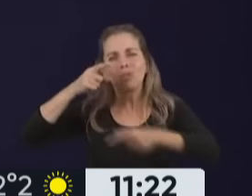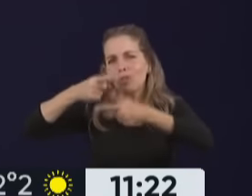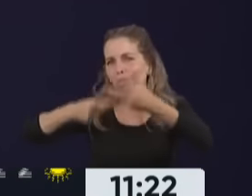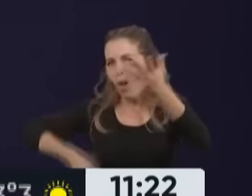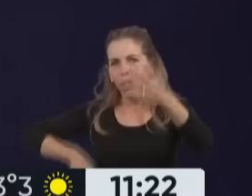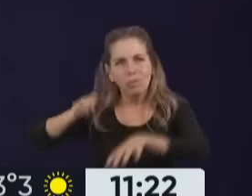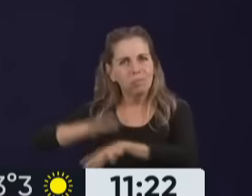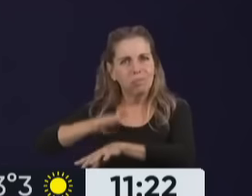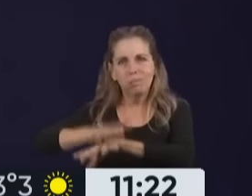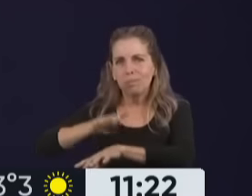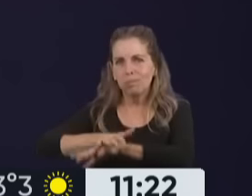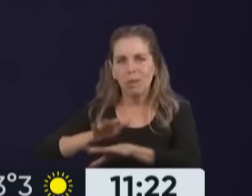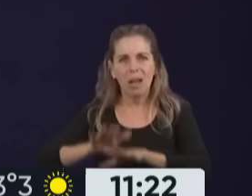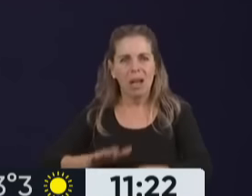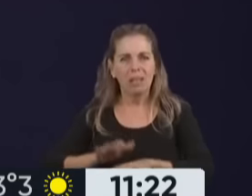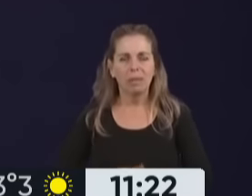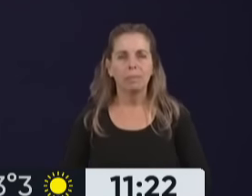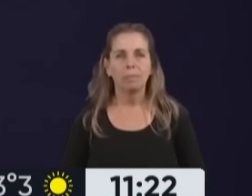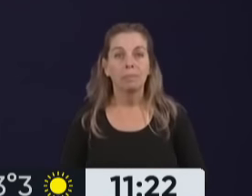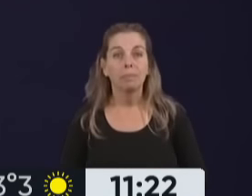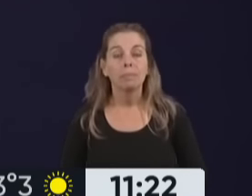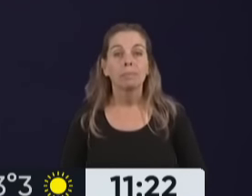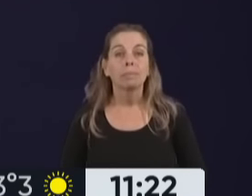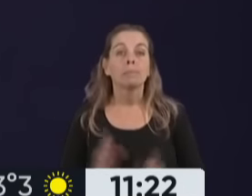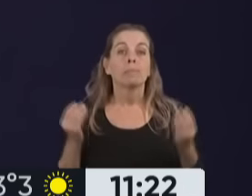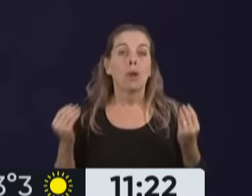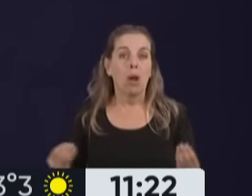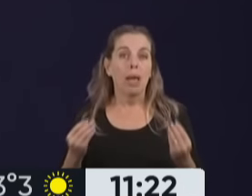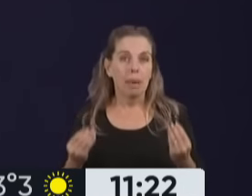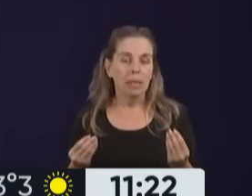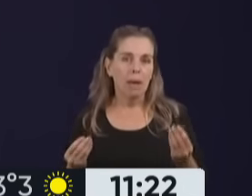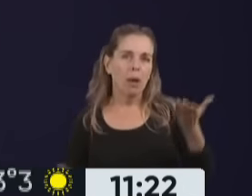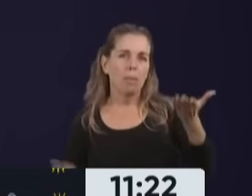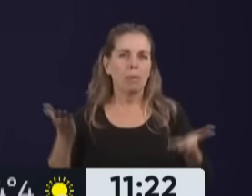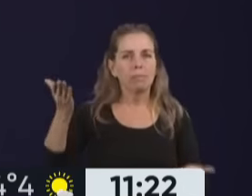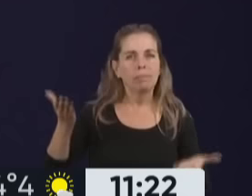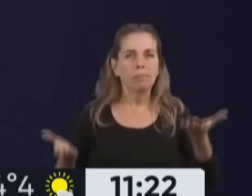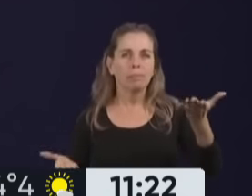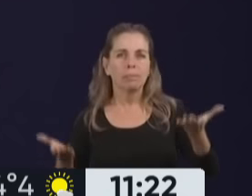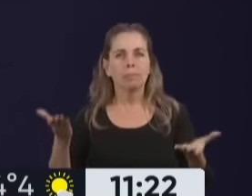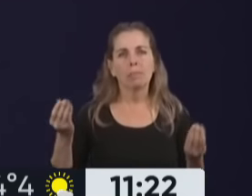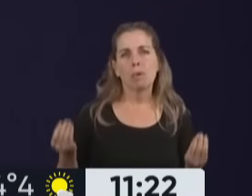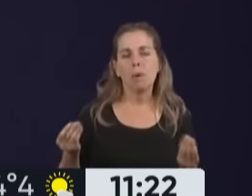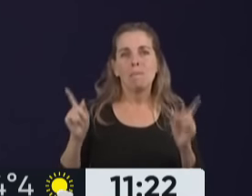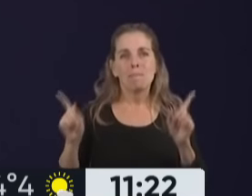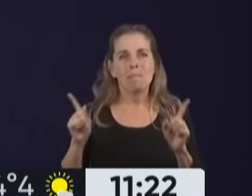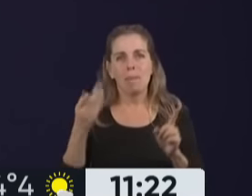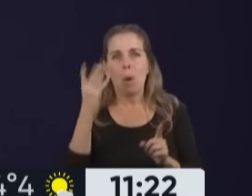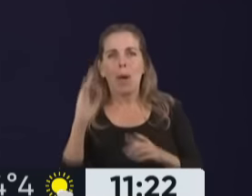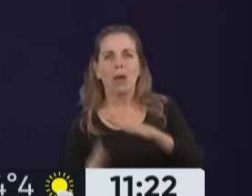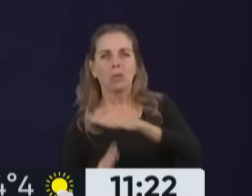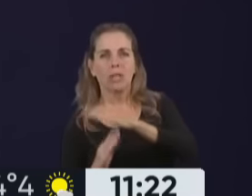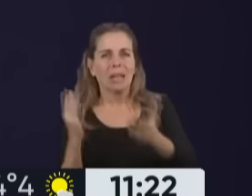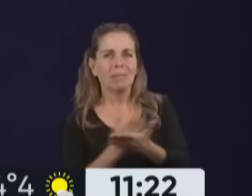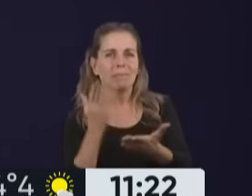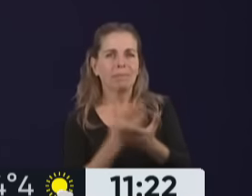poner el rótulo que quieras. Del otro lado estaba compensada con con emisión monetaria descontrolada, que es lo que